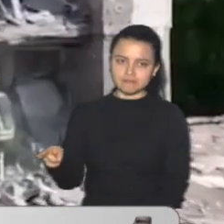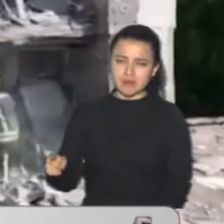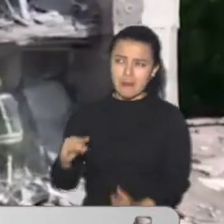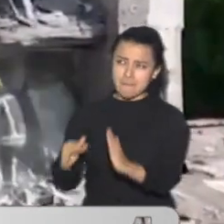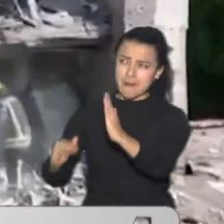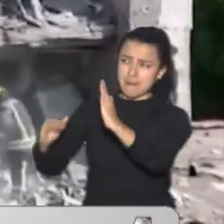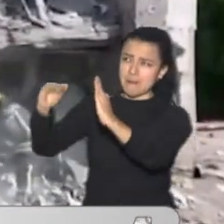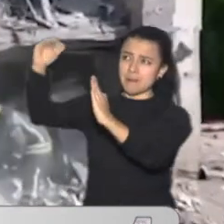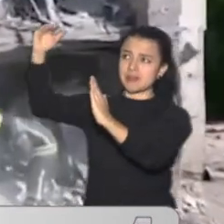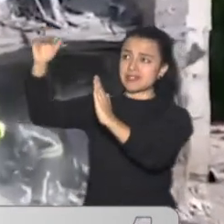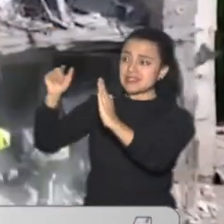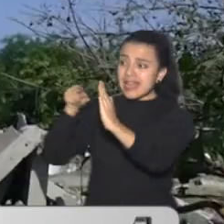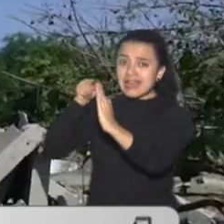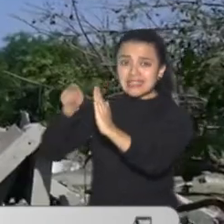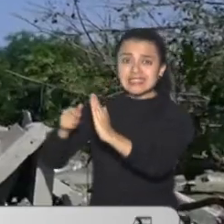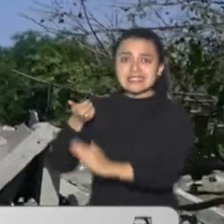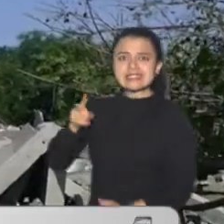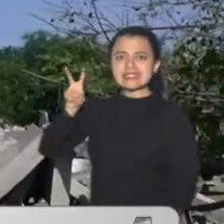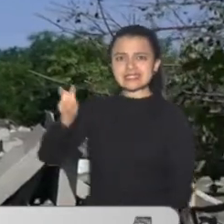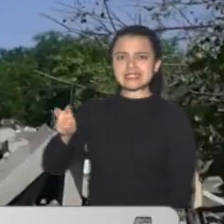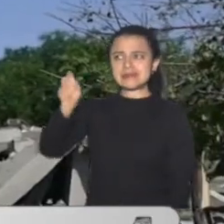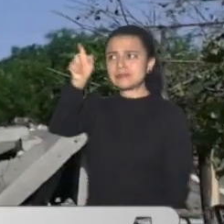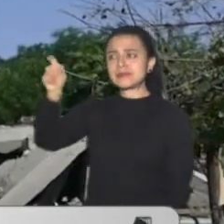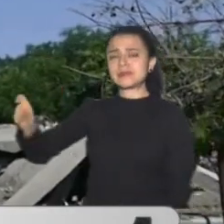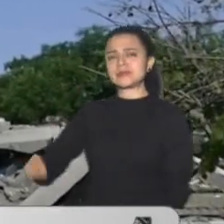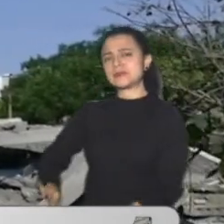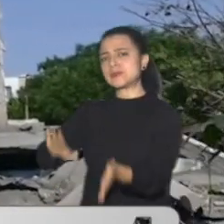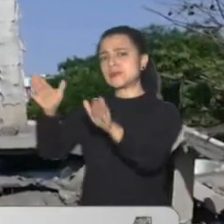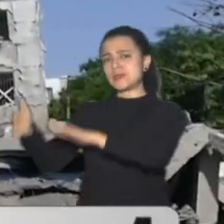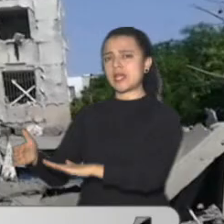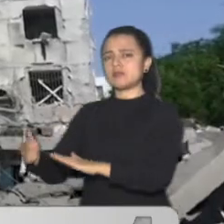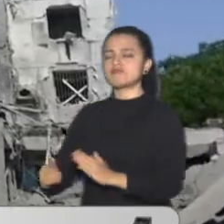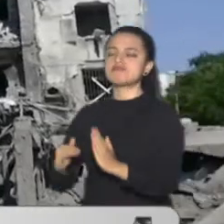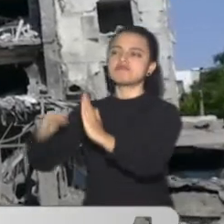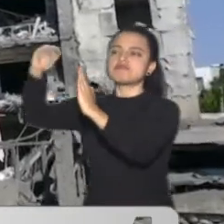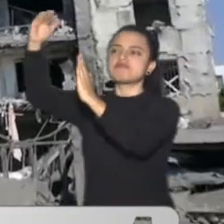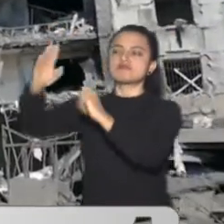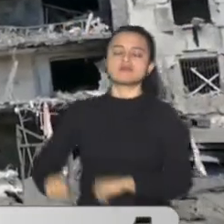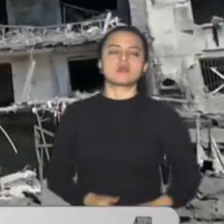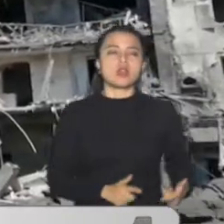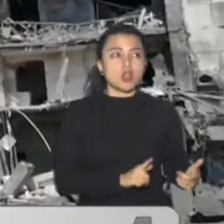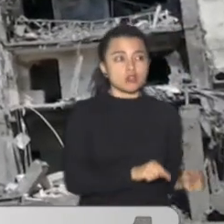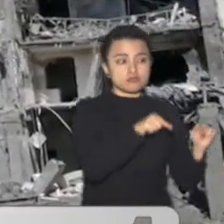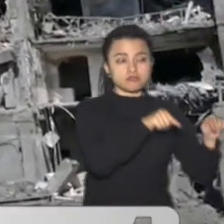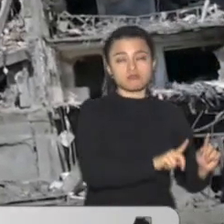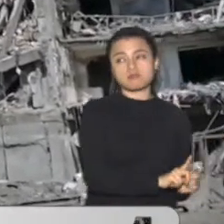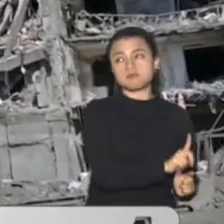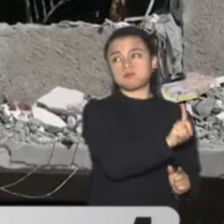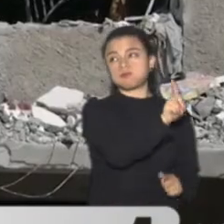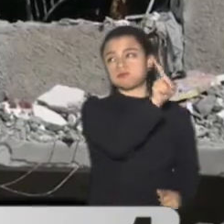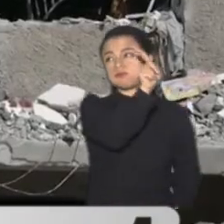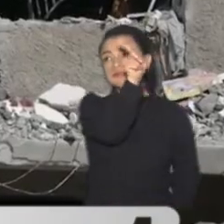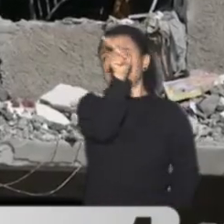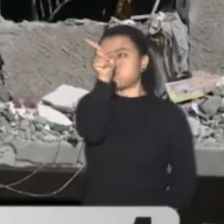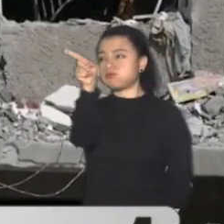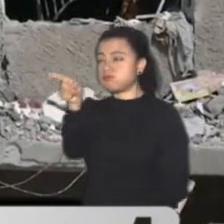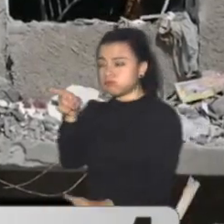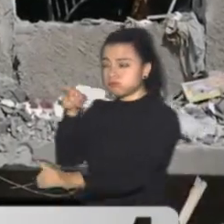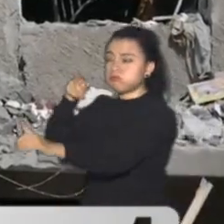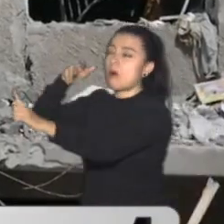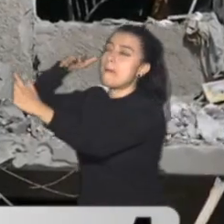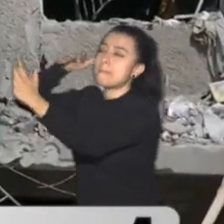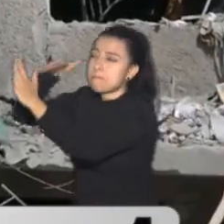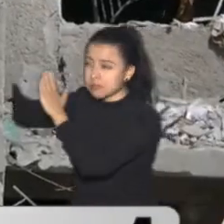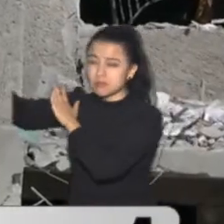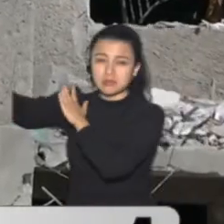17 personas murieron después de que un misil ruso impactó en un edificio residencial de gran altura se presentaron dos ataques